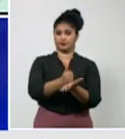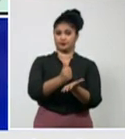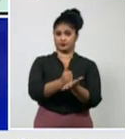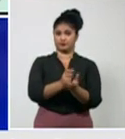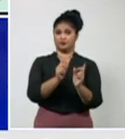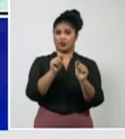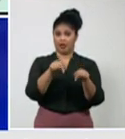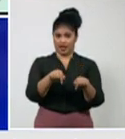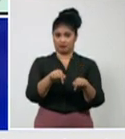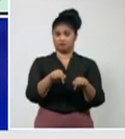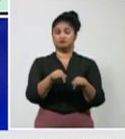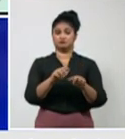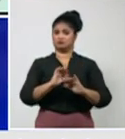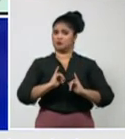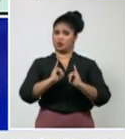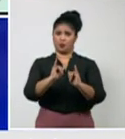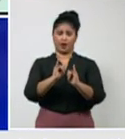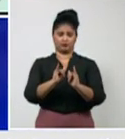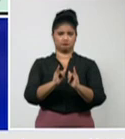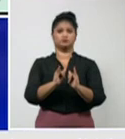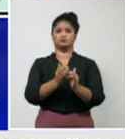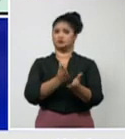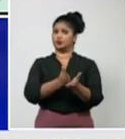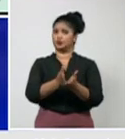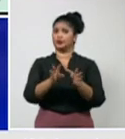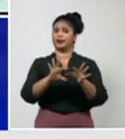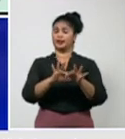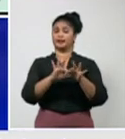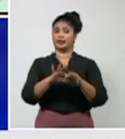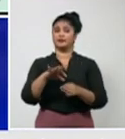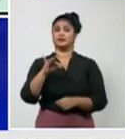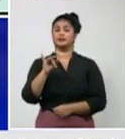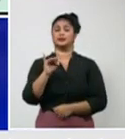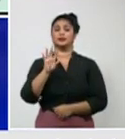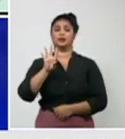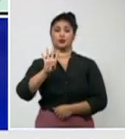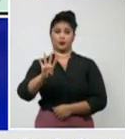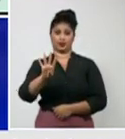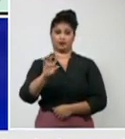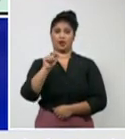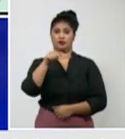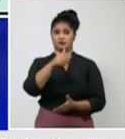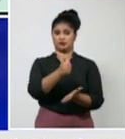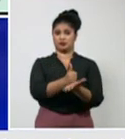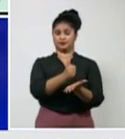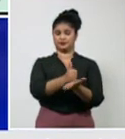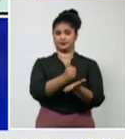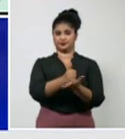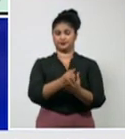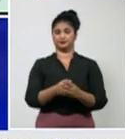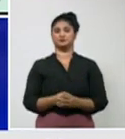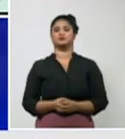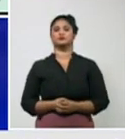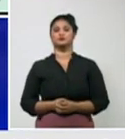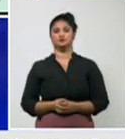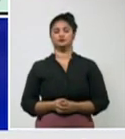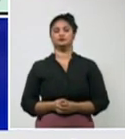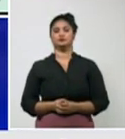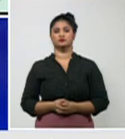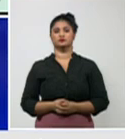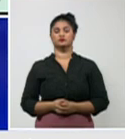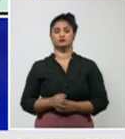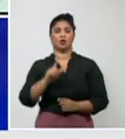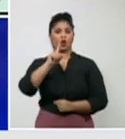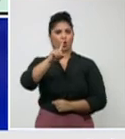los últimos días, el mayor número, 74, una transmisión muy importante. San Antonio del Sur, 11, Baracoa